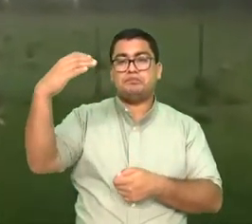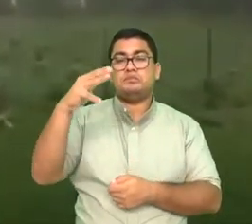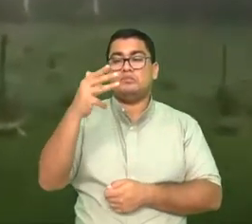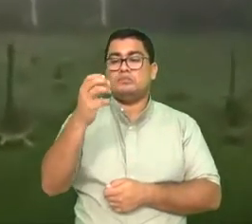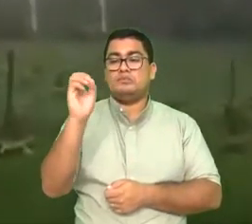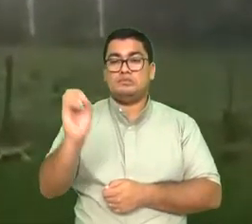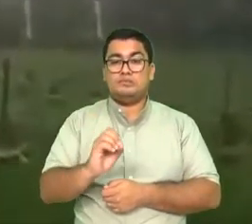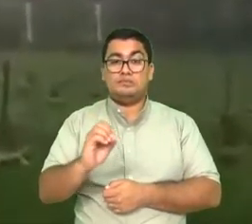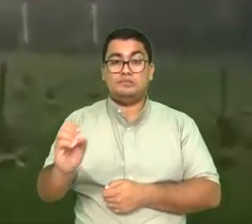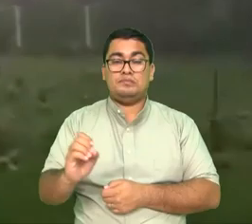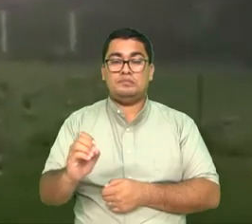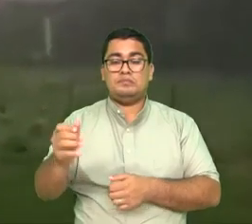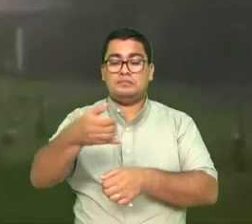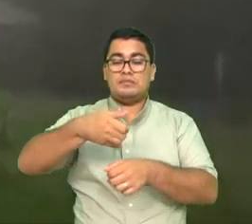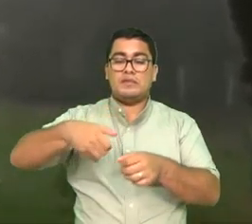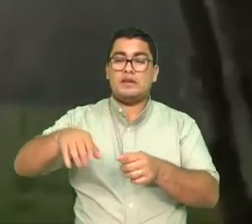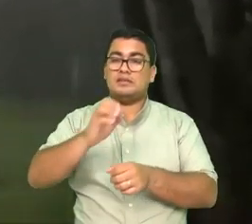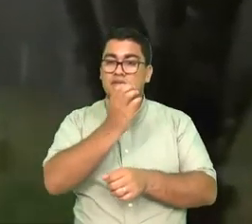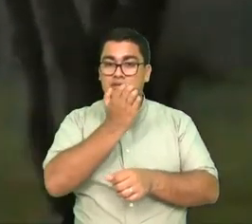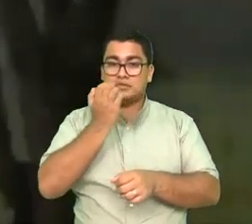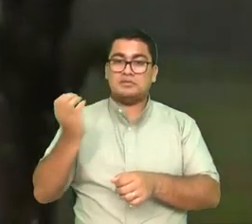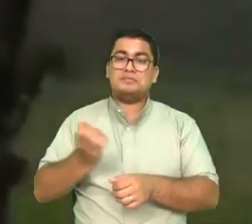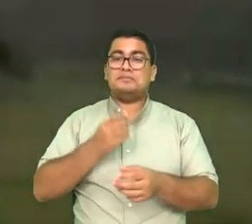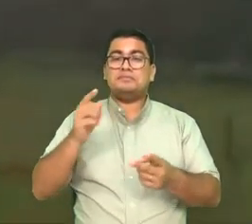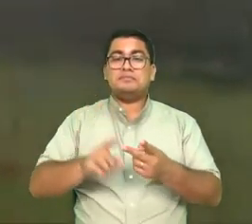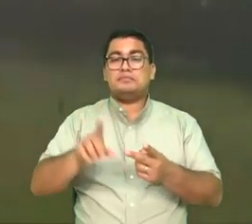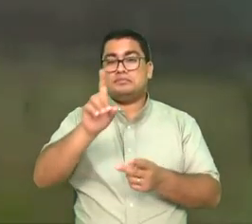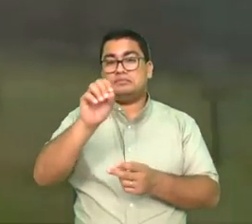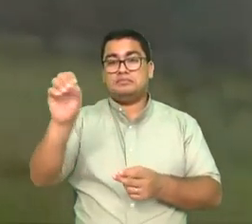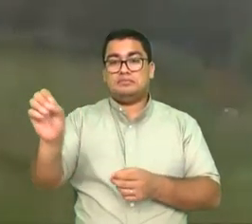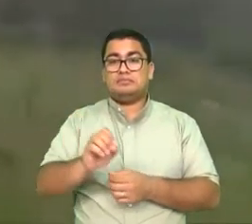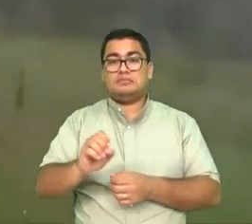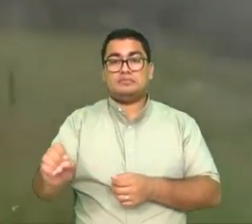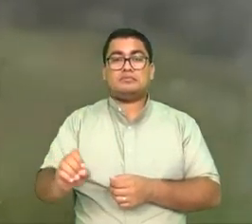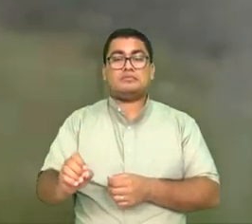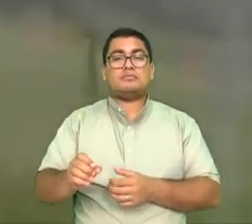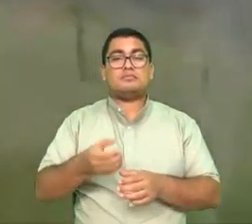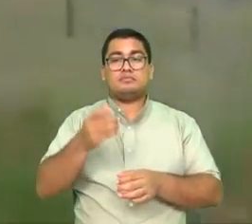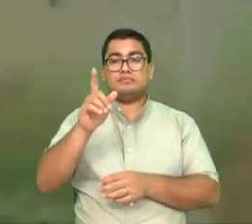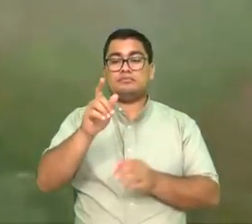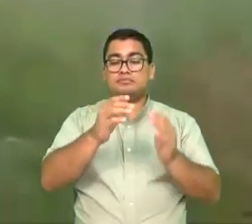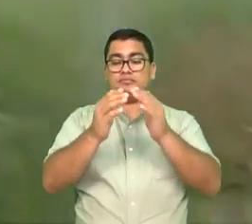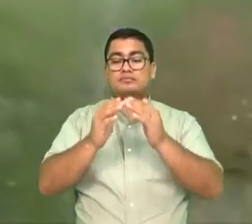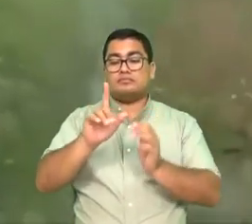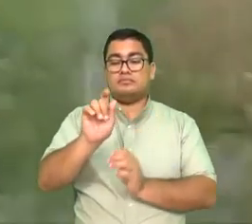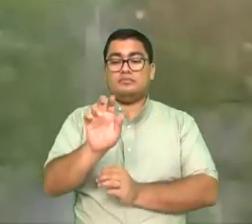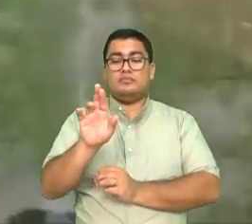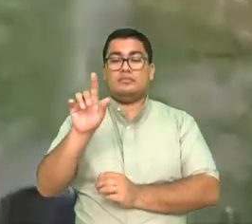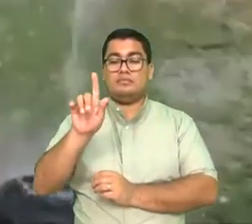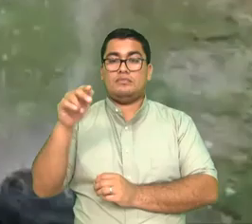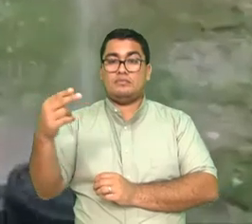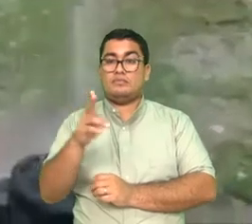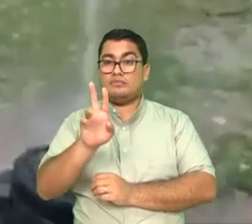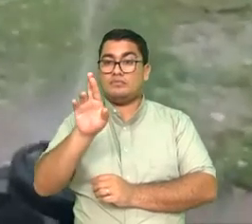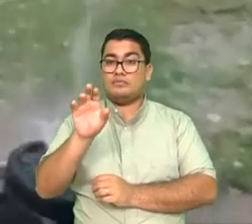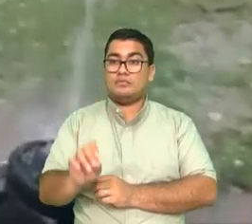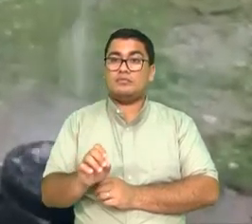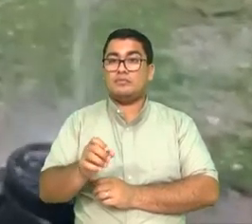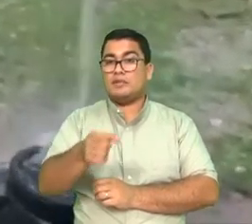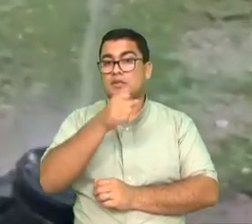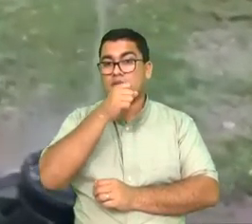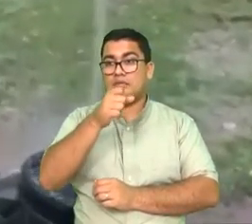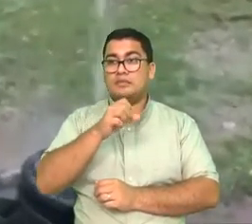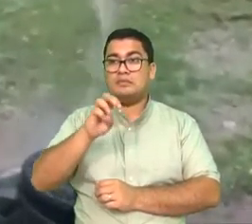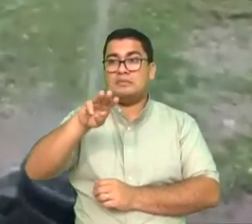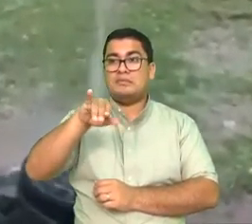en la turística isla de Cornelia y en un 100% en el Tortuguero. Con cámara de Wendell Noguera para el canal